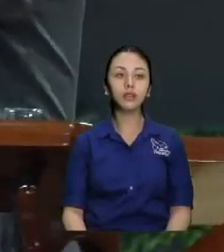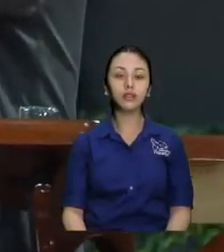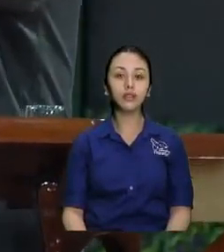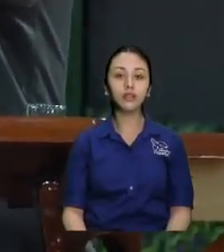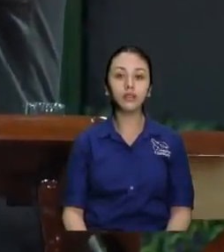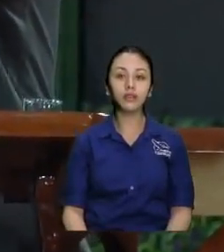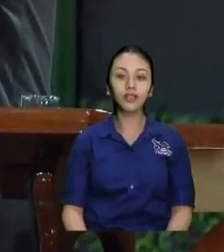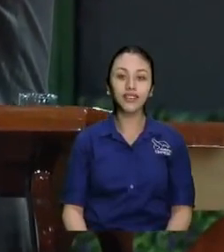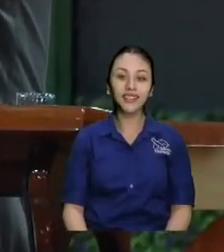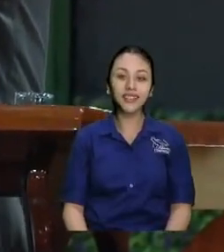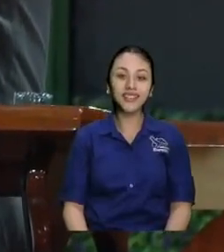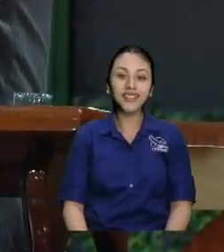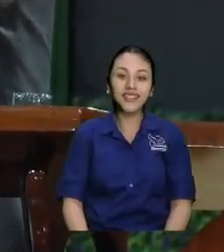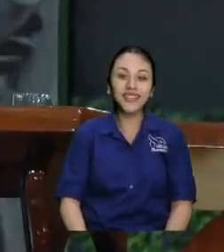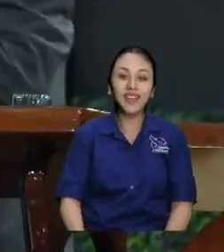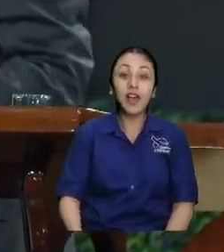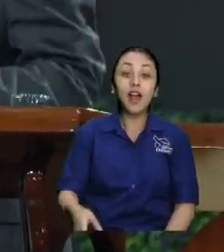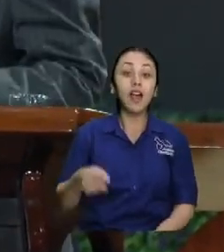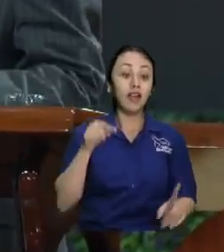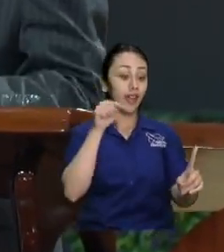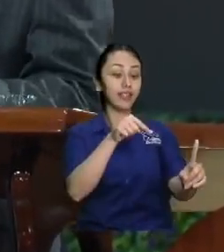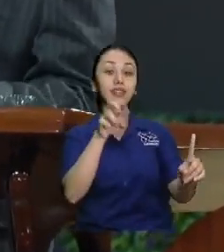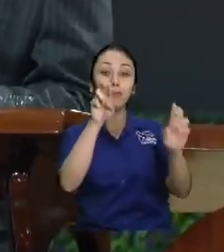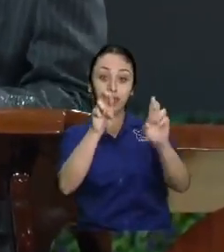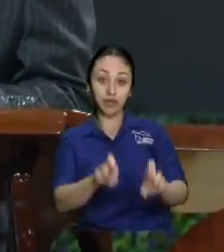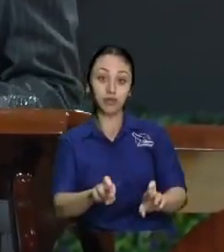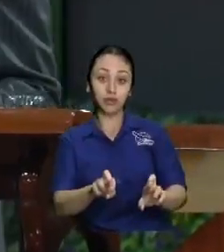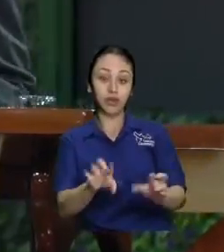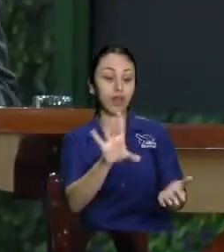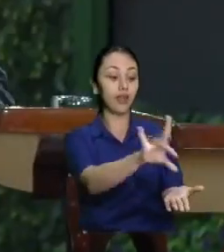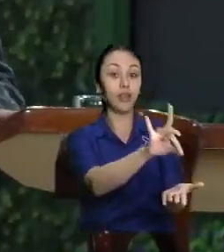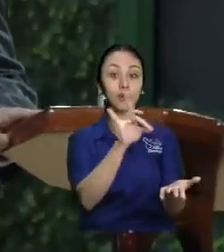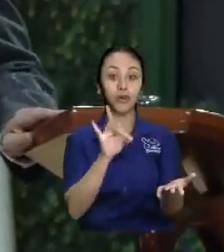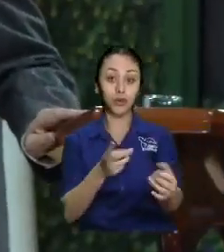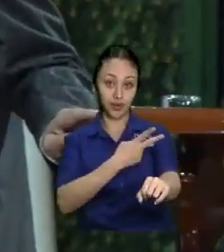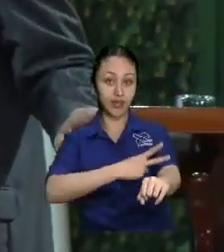formar parte del equipo de allá. O sea,